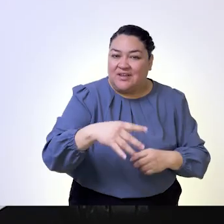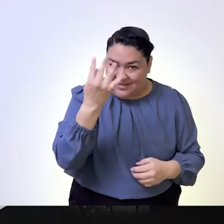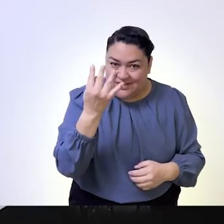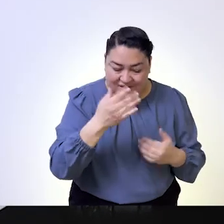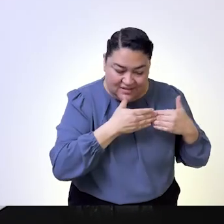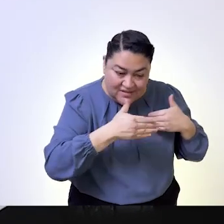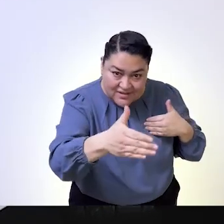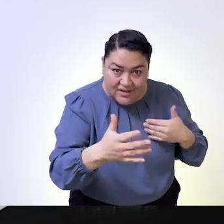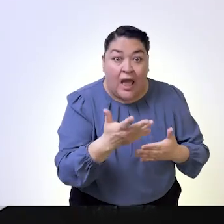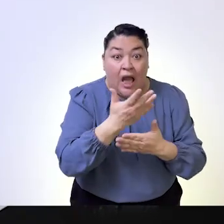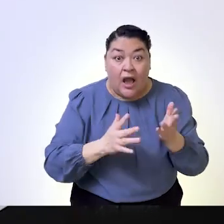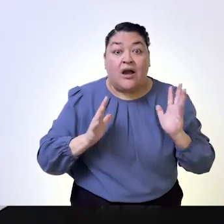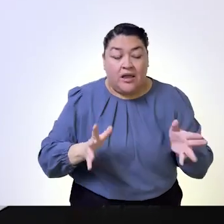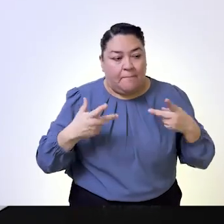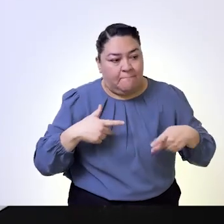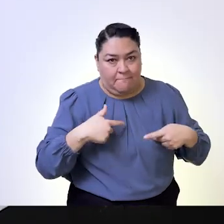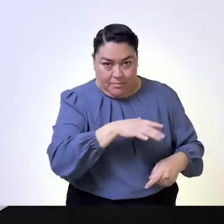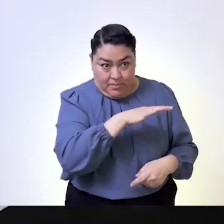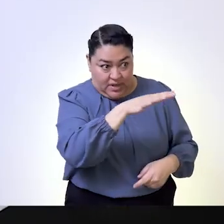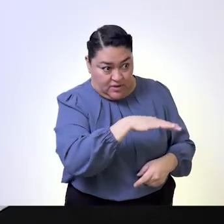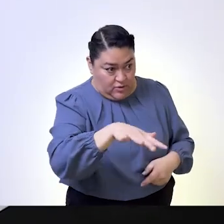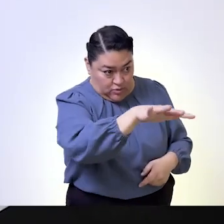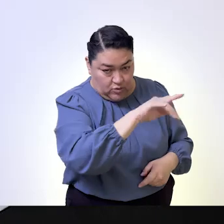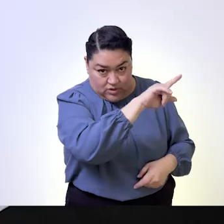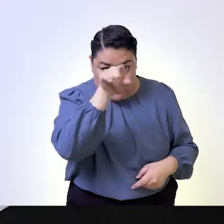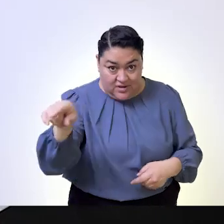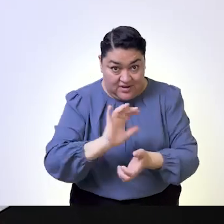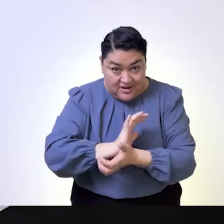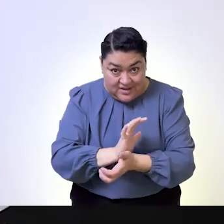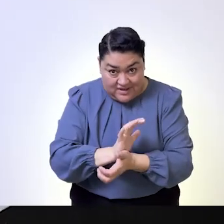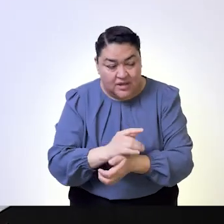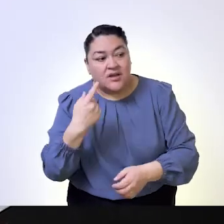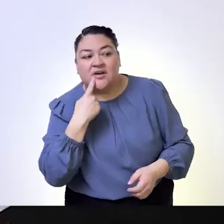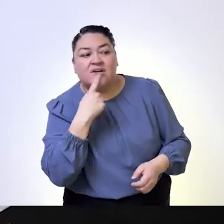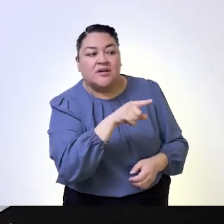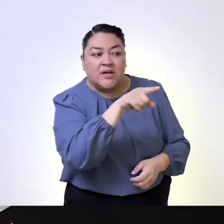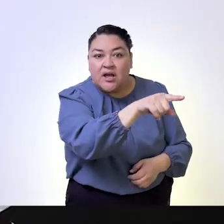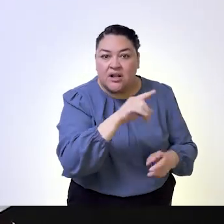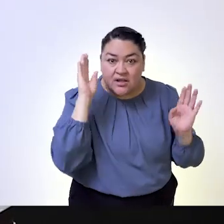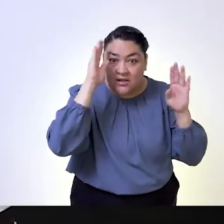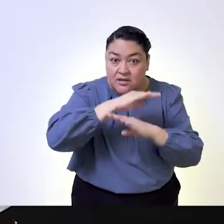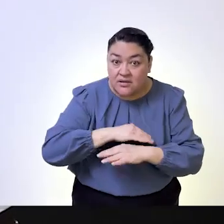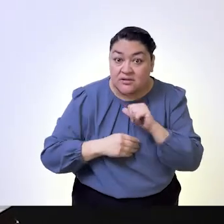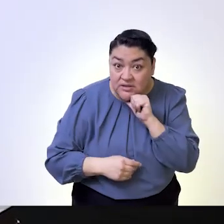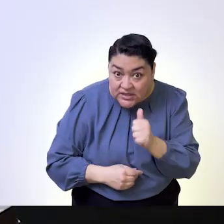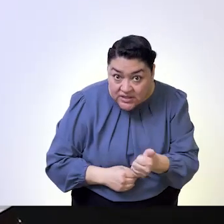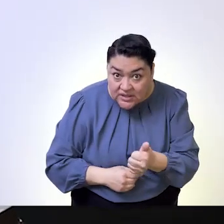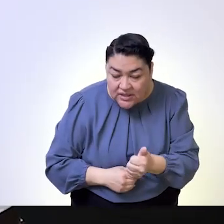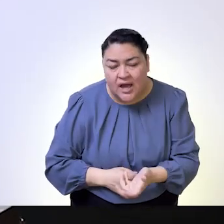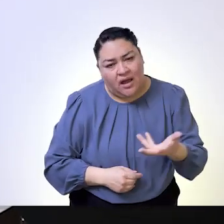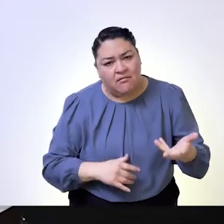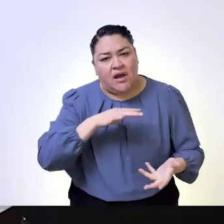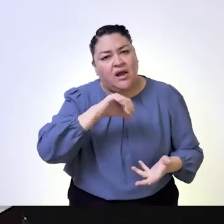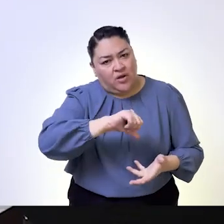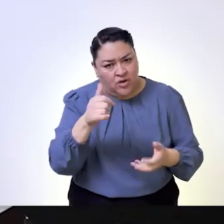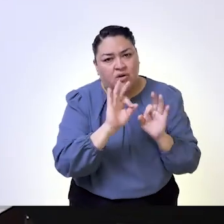atención, los casos que se llevan contra particulares también, si no se solucionan durante la fase de